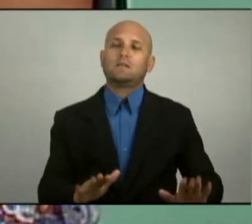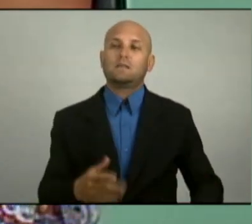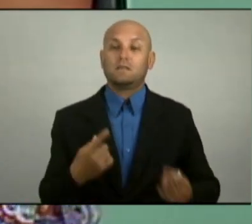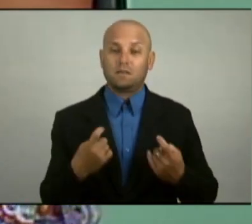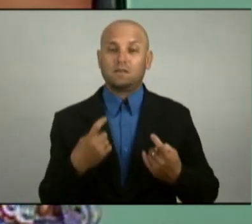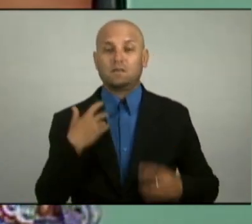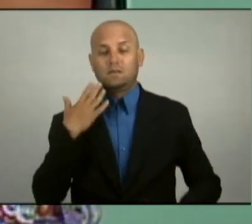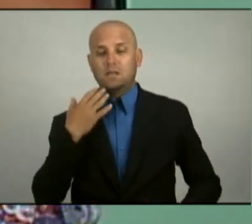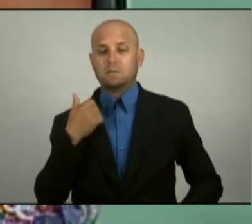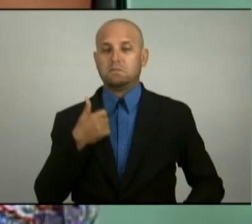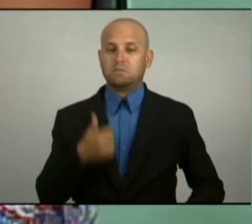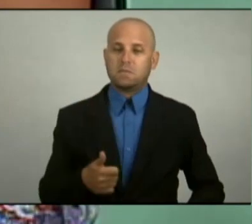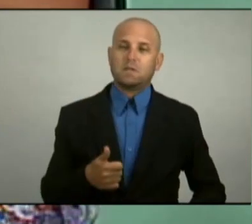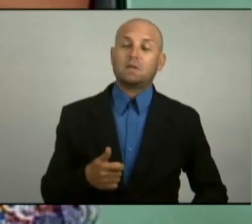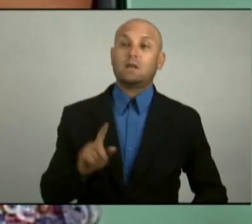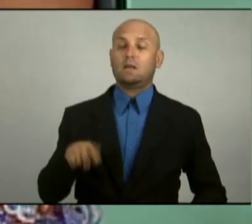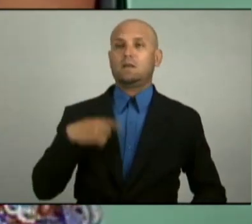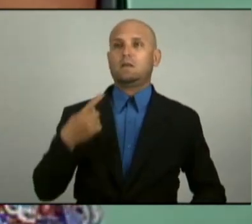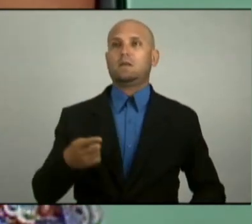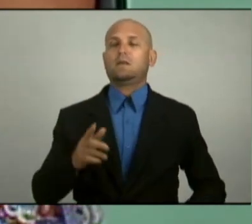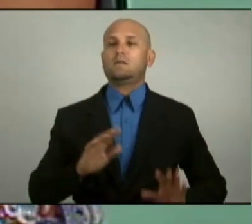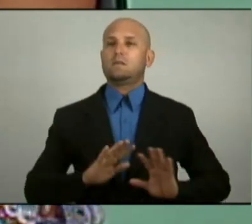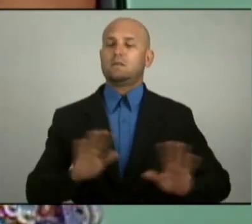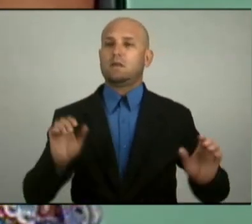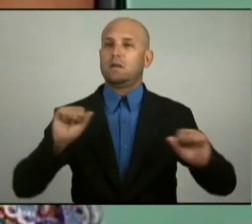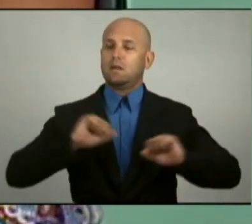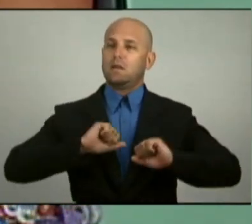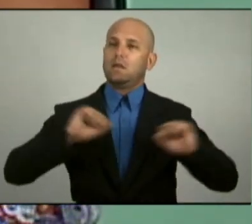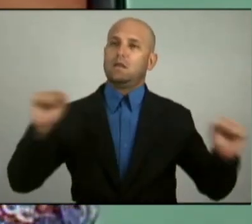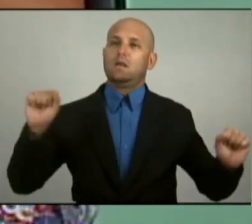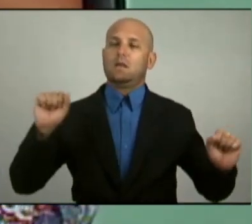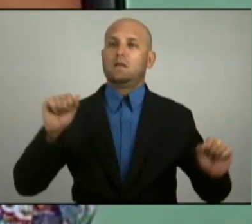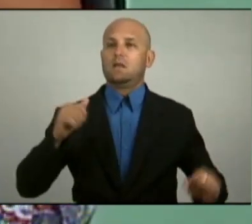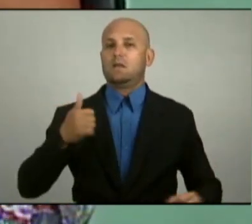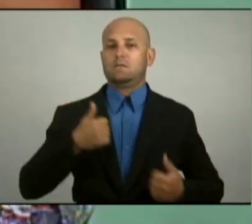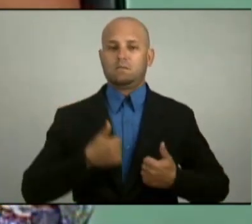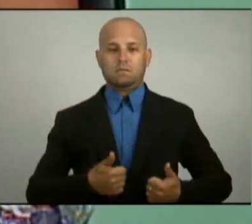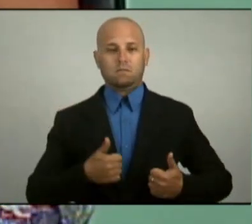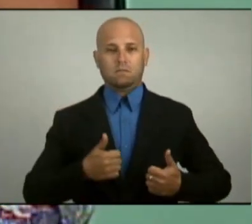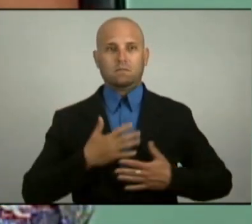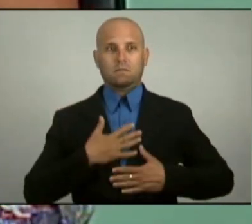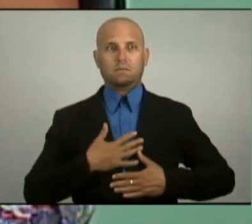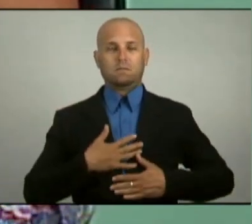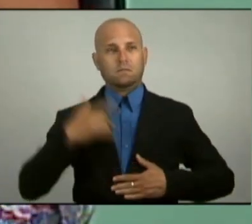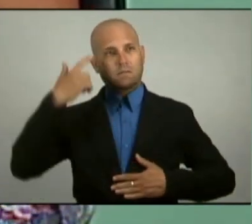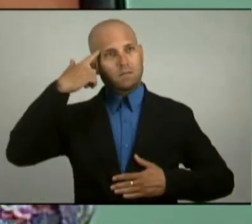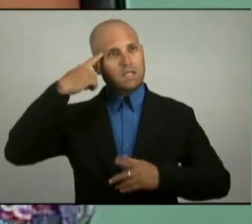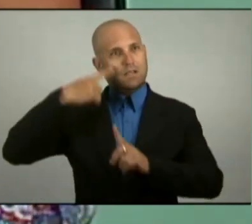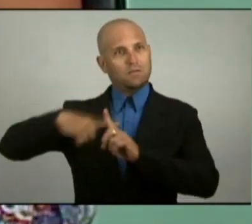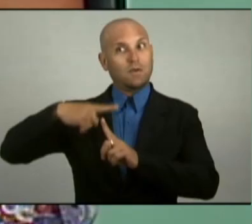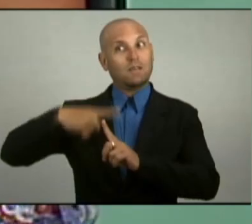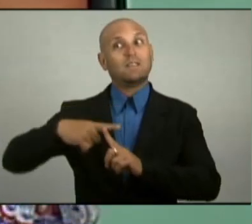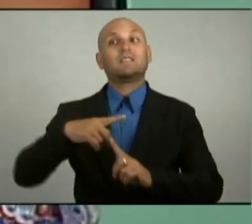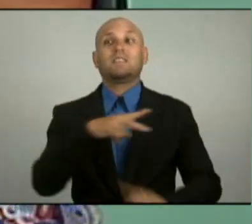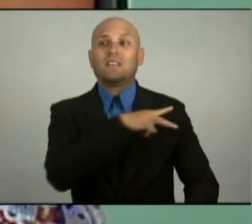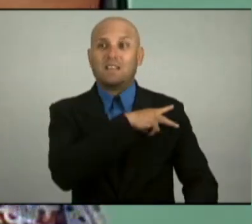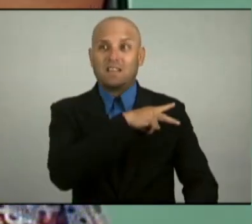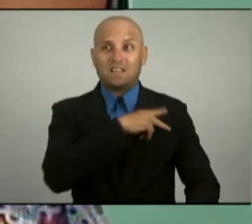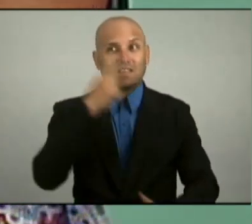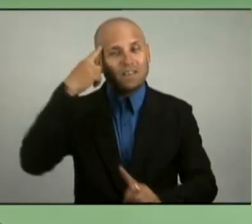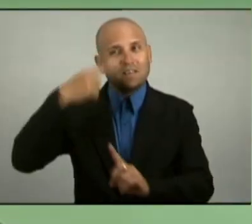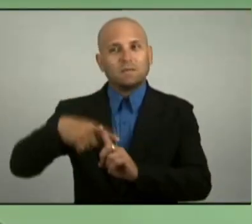necesitamos y al otro día pues Despertar con mayores energías y con pensamientos positivos muy importante Así